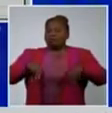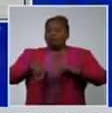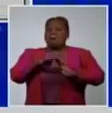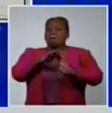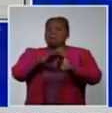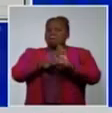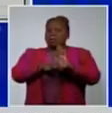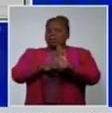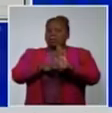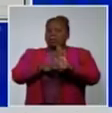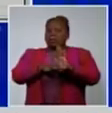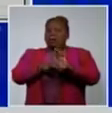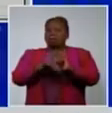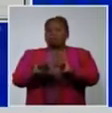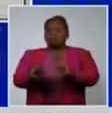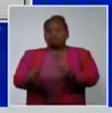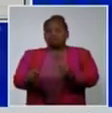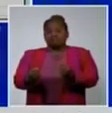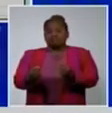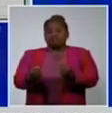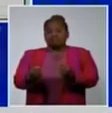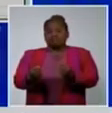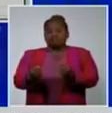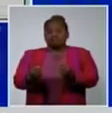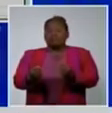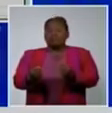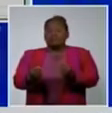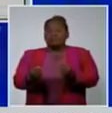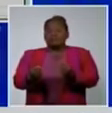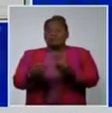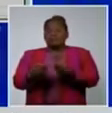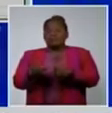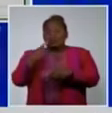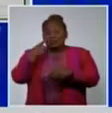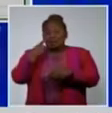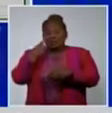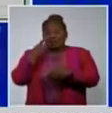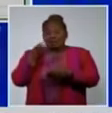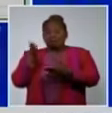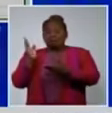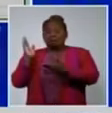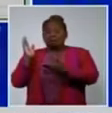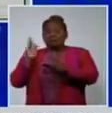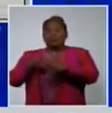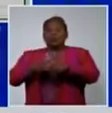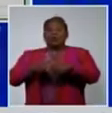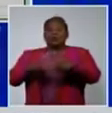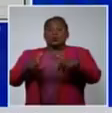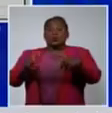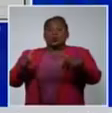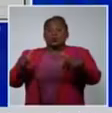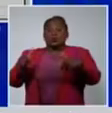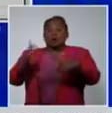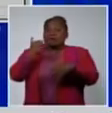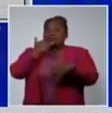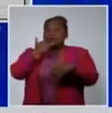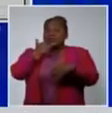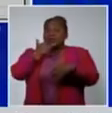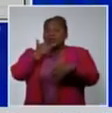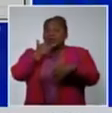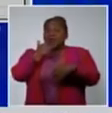rigor pero mis continuamente se lo han experimentado la tasa y la aceptación es